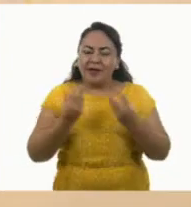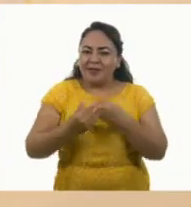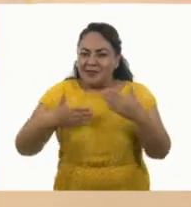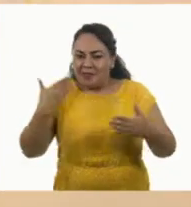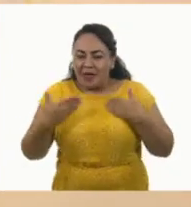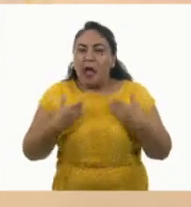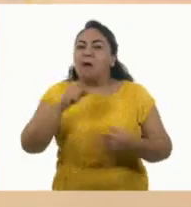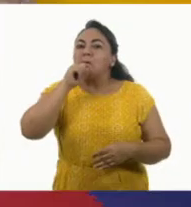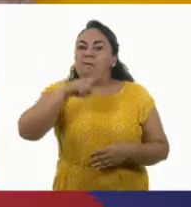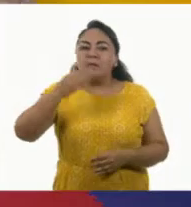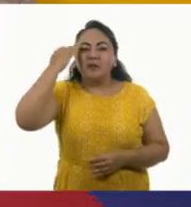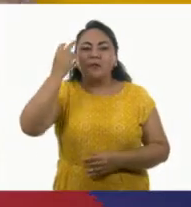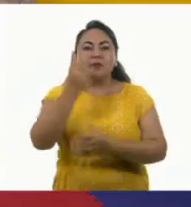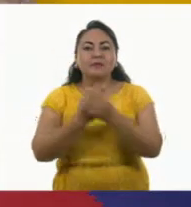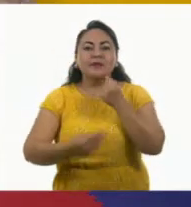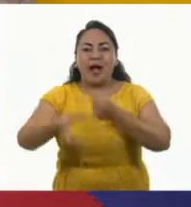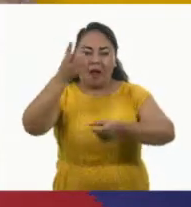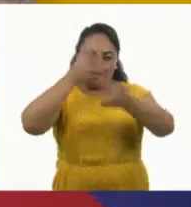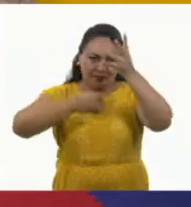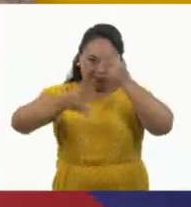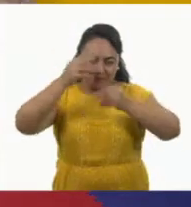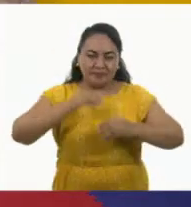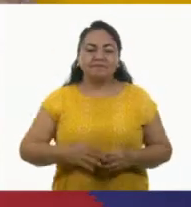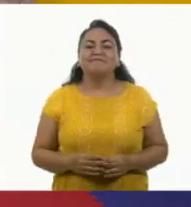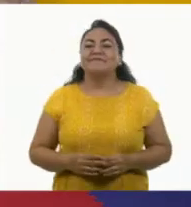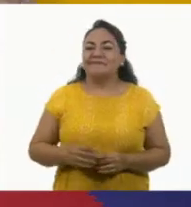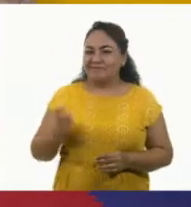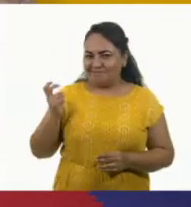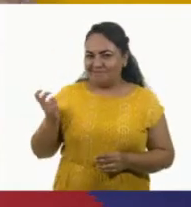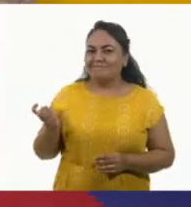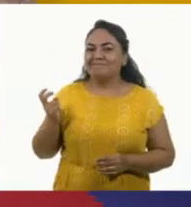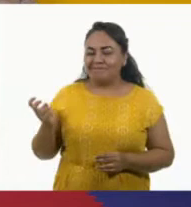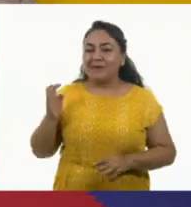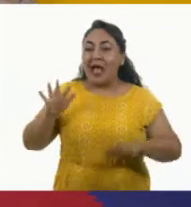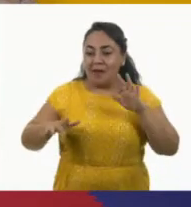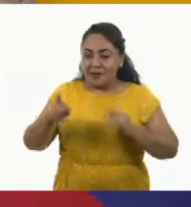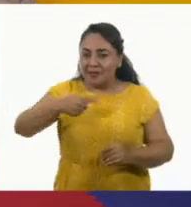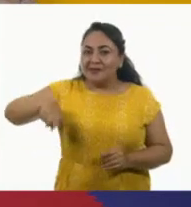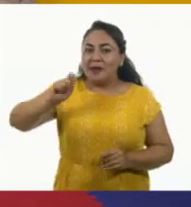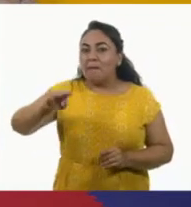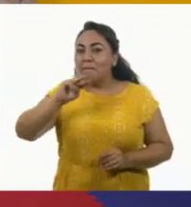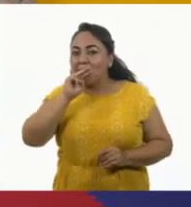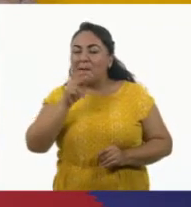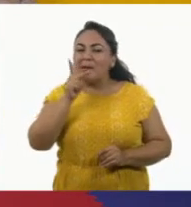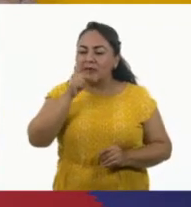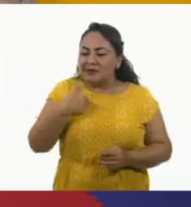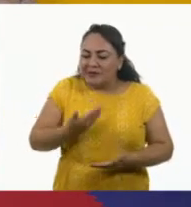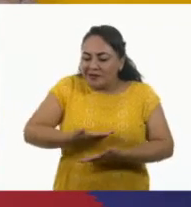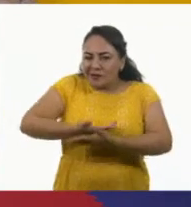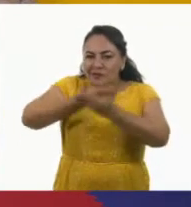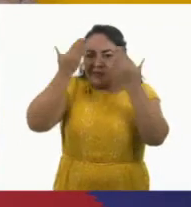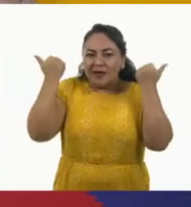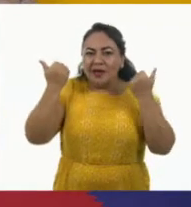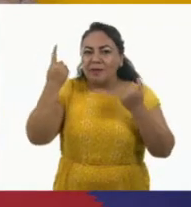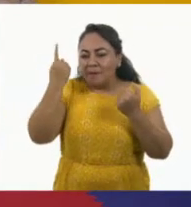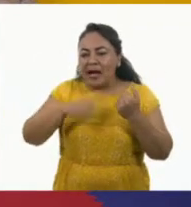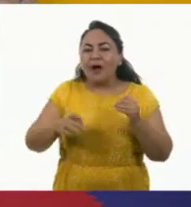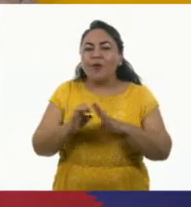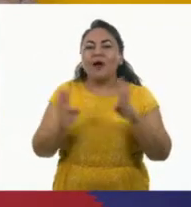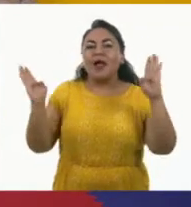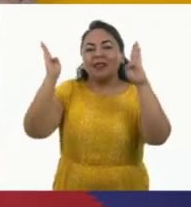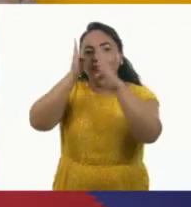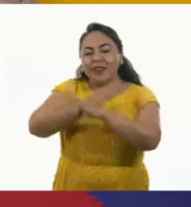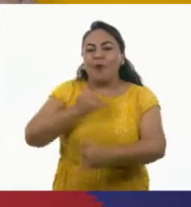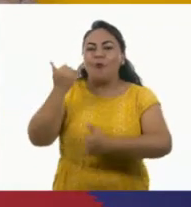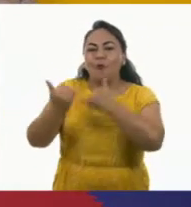tiempo aprender? Así es, Adriana. A veces como mamás y papás no sabemos qué hacer para pasar un buen rato de juego